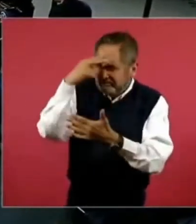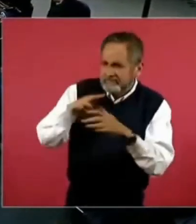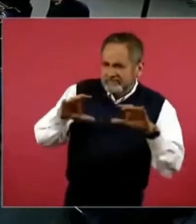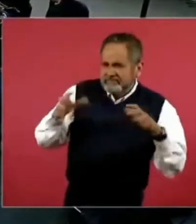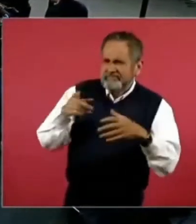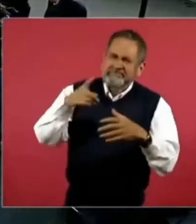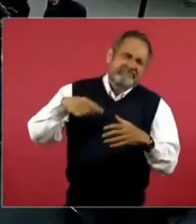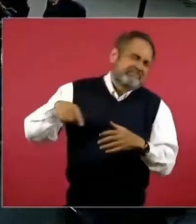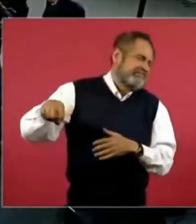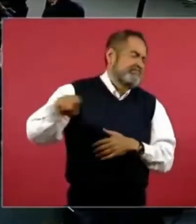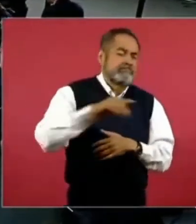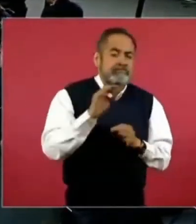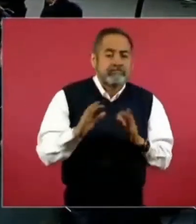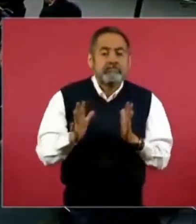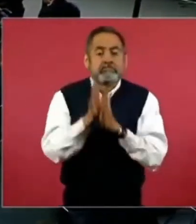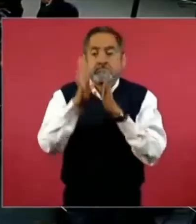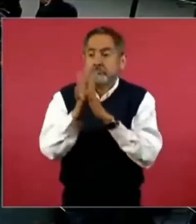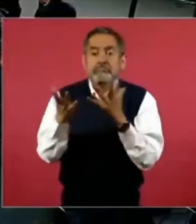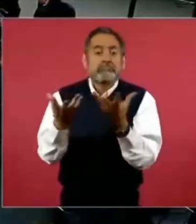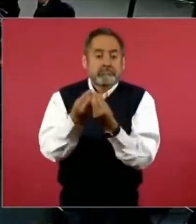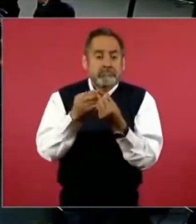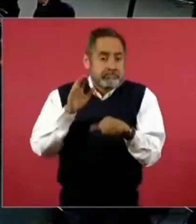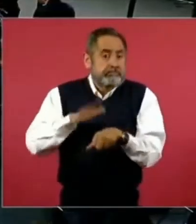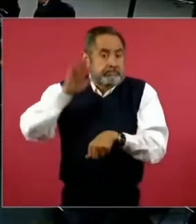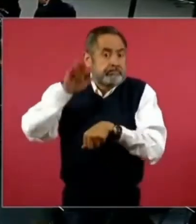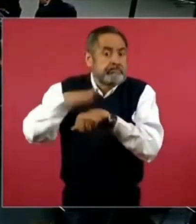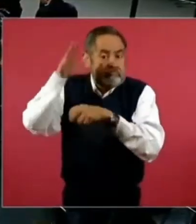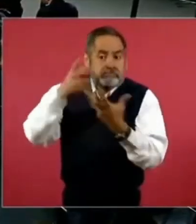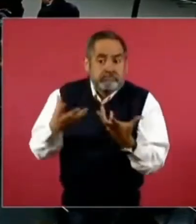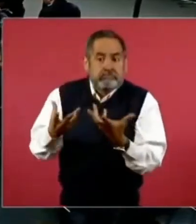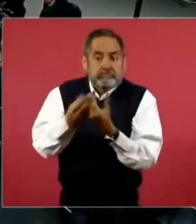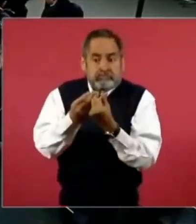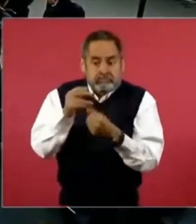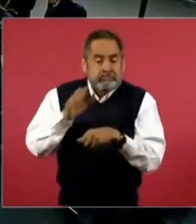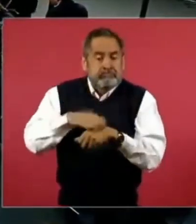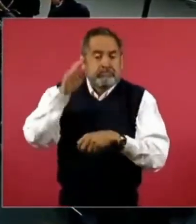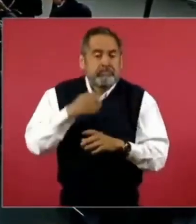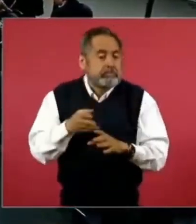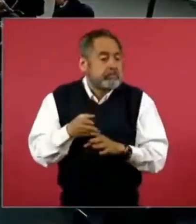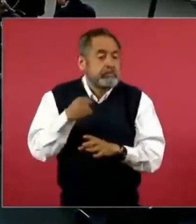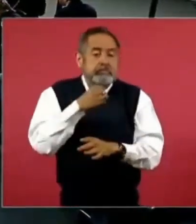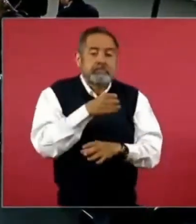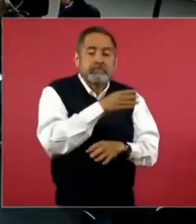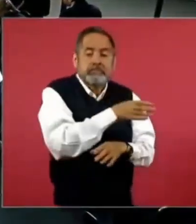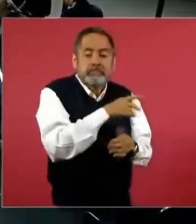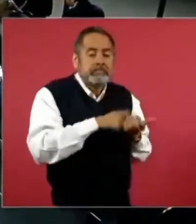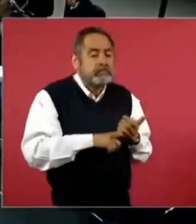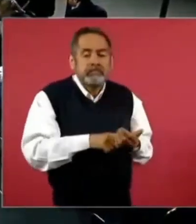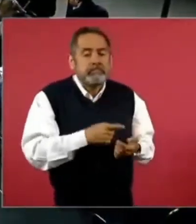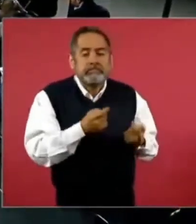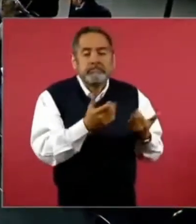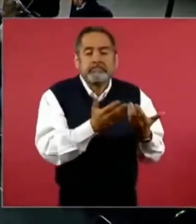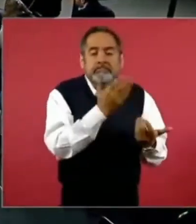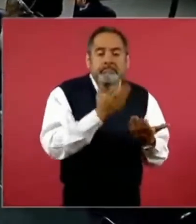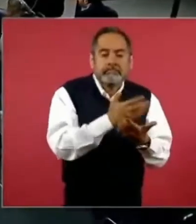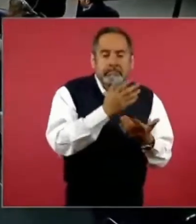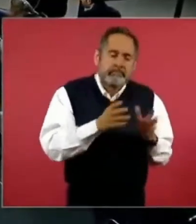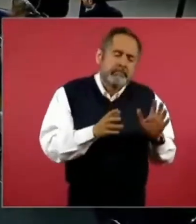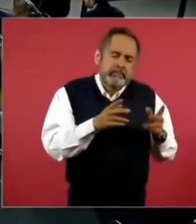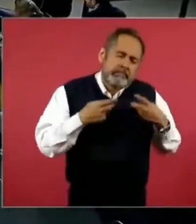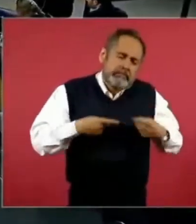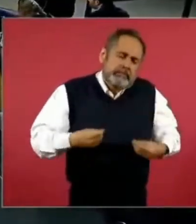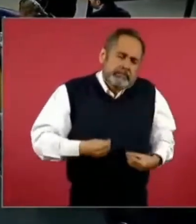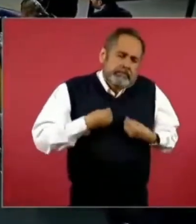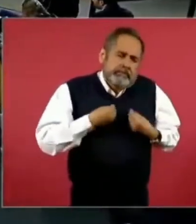Proporcionalmente participan ahora más que los que participaron, sí, aunque era menos